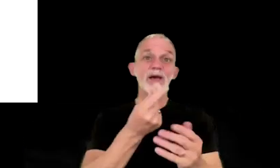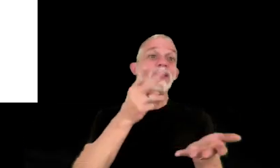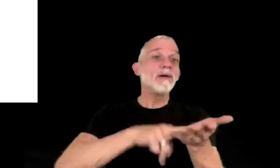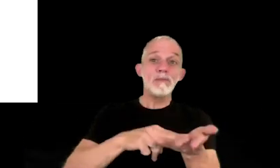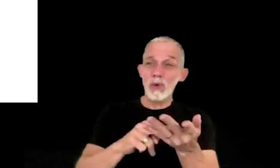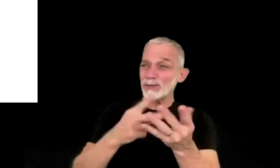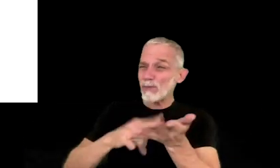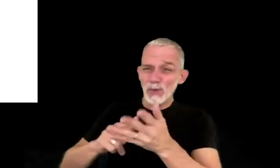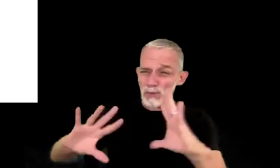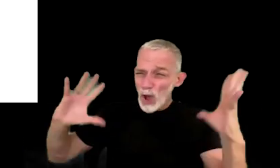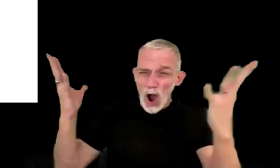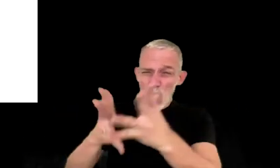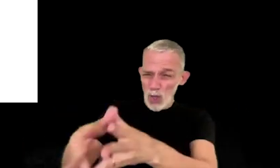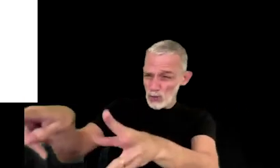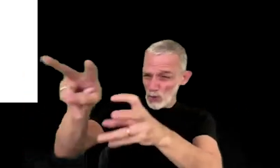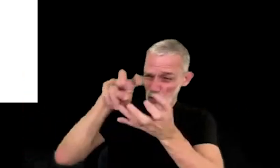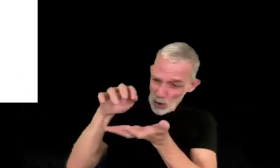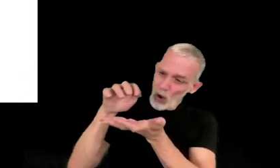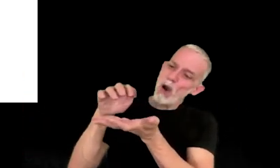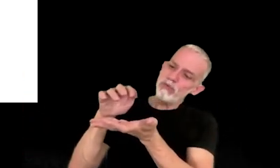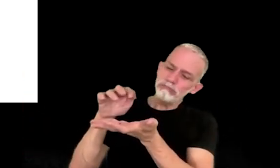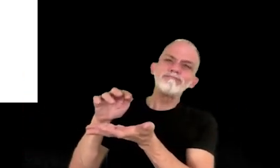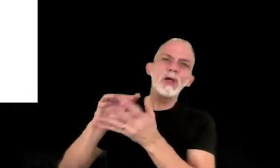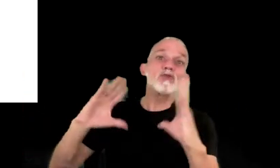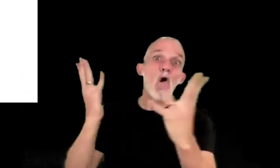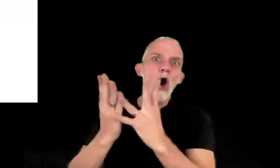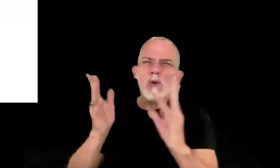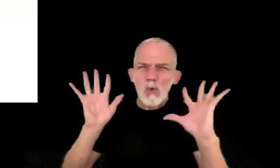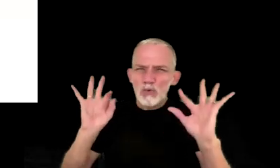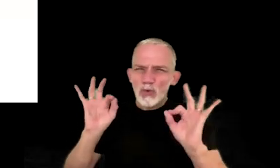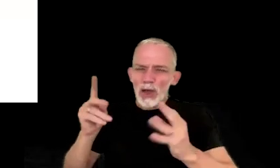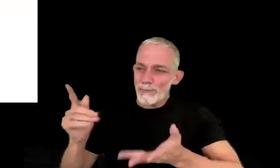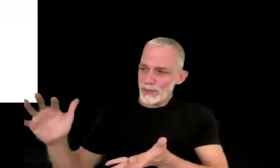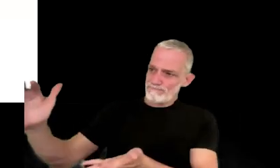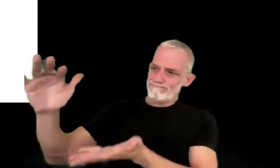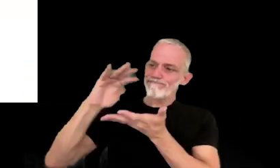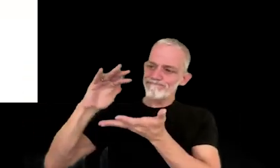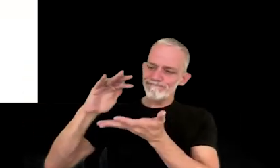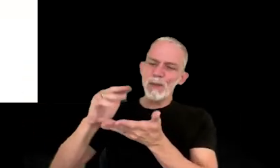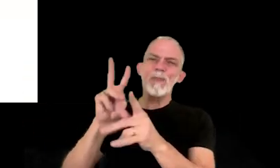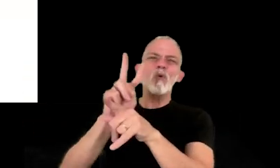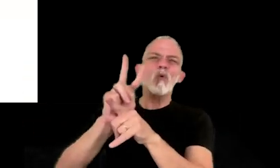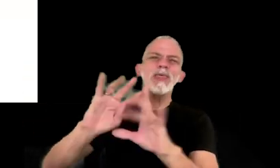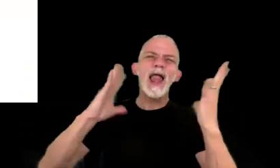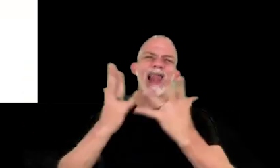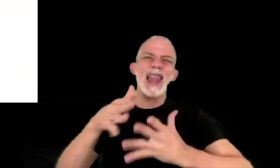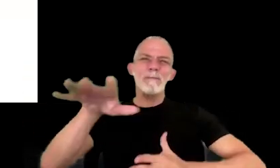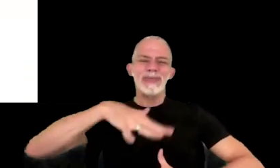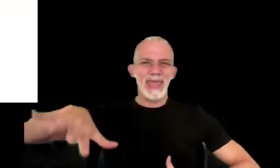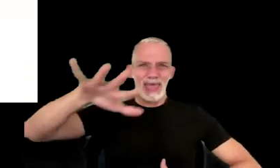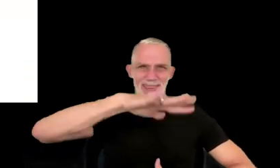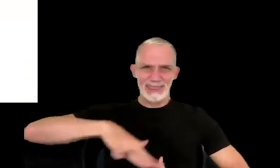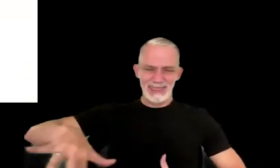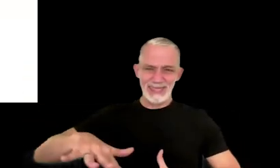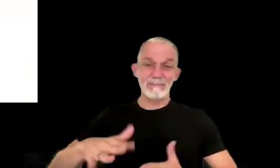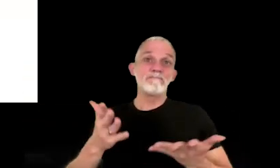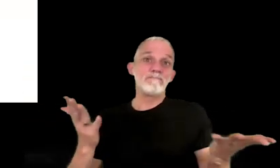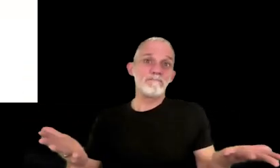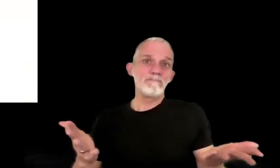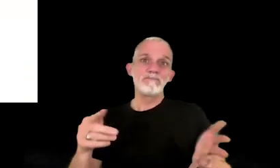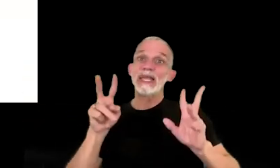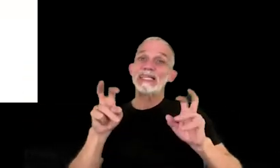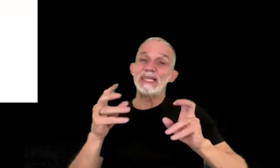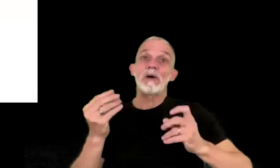y aplicarlo para una recaudación global y aplicarlo para la mejora del ambiente en todo el mundo. El tema acá obviamente es